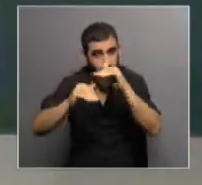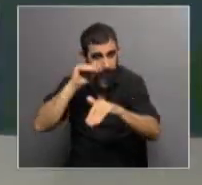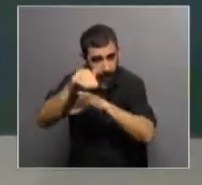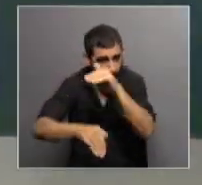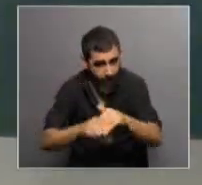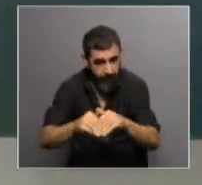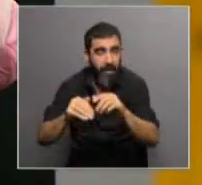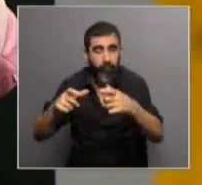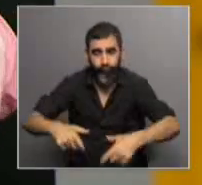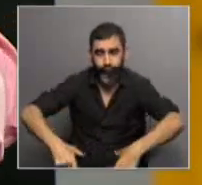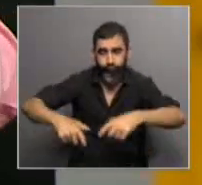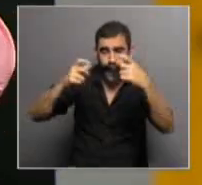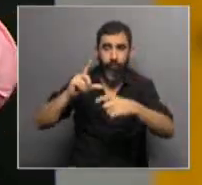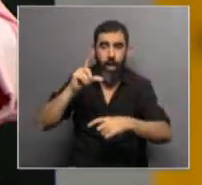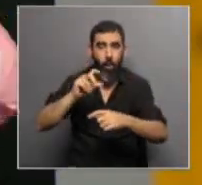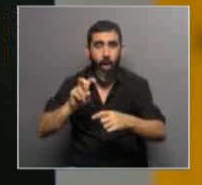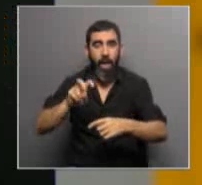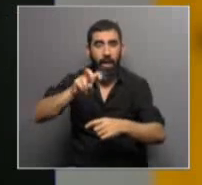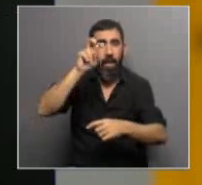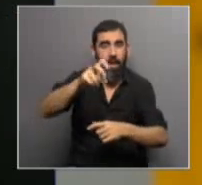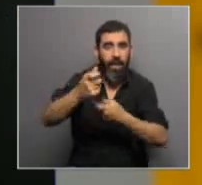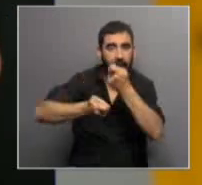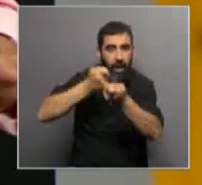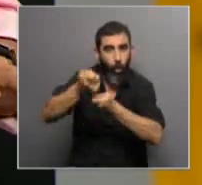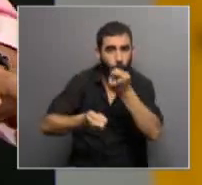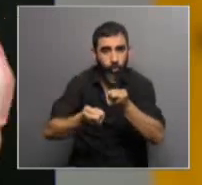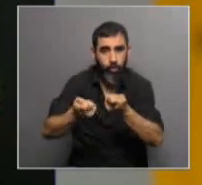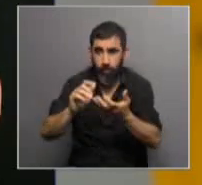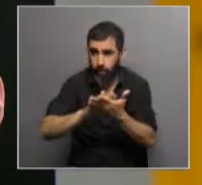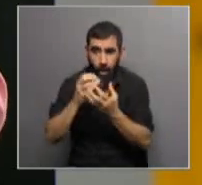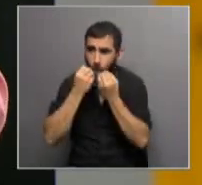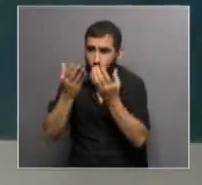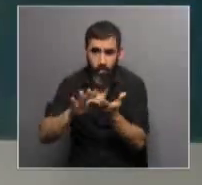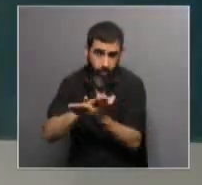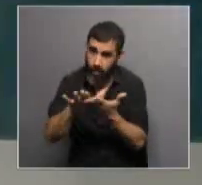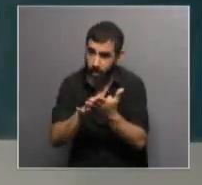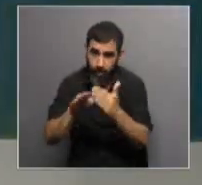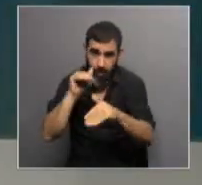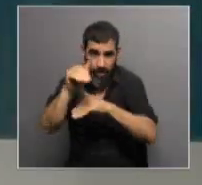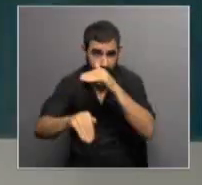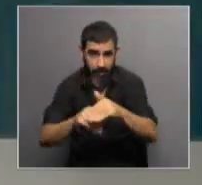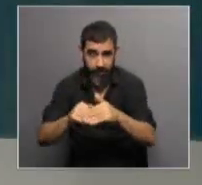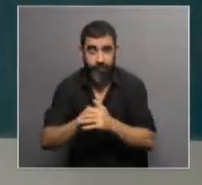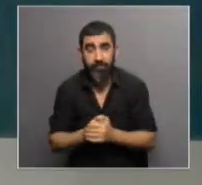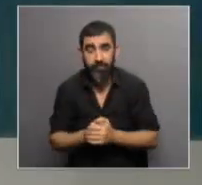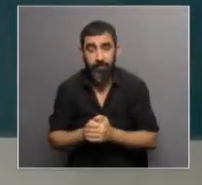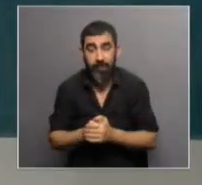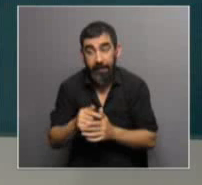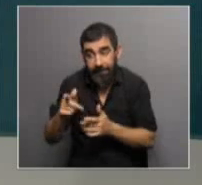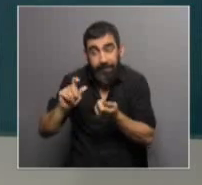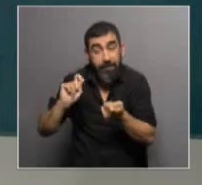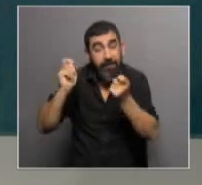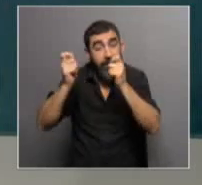algunos espigones en el agua escaleras quioscos no hubo nada de eso que fuera bueno para la playa lo brutal es que el cambio se